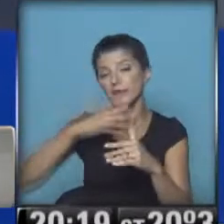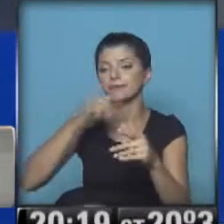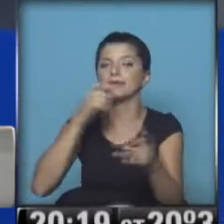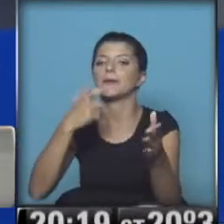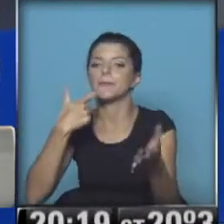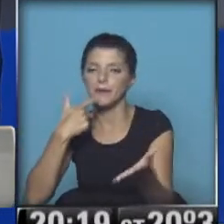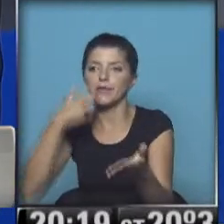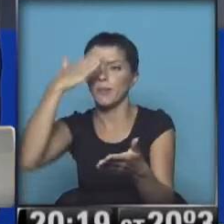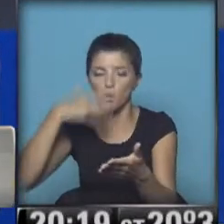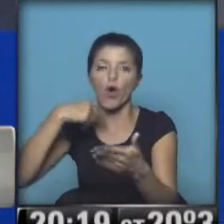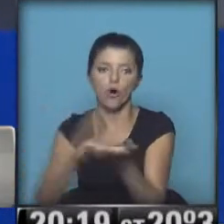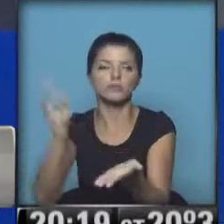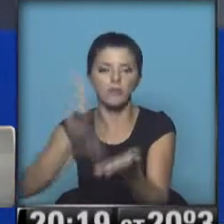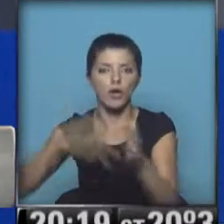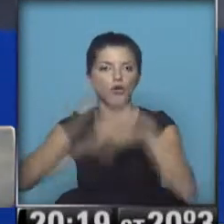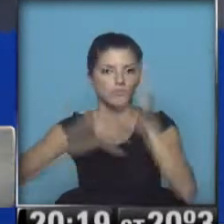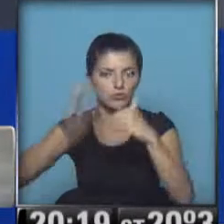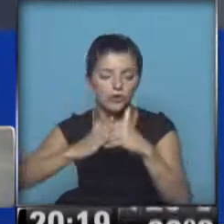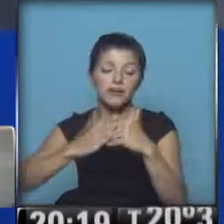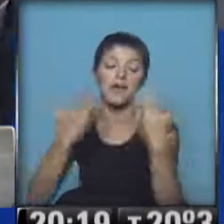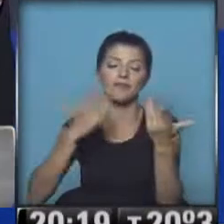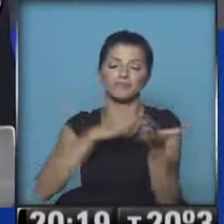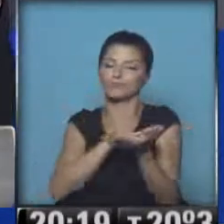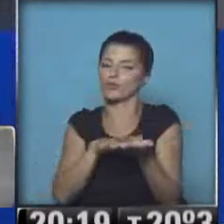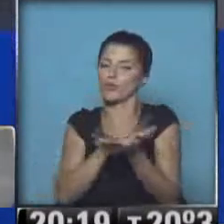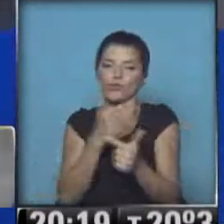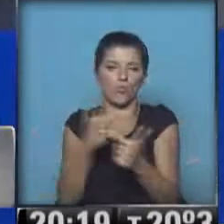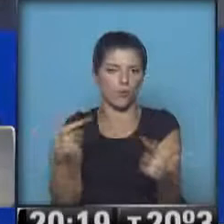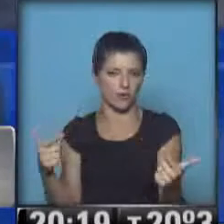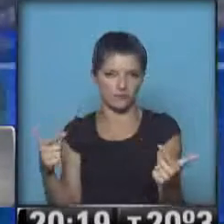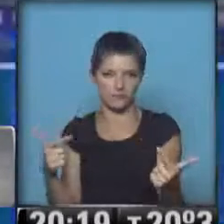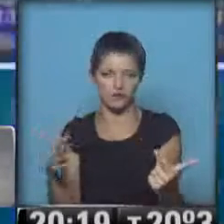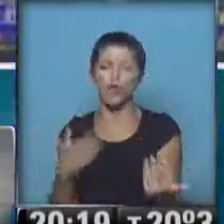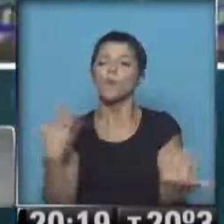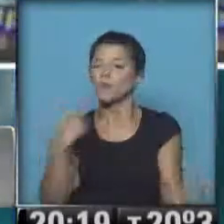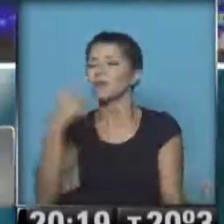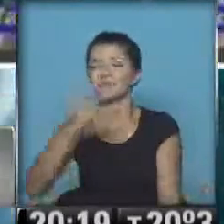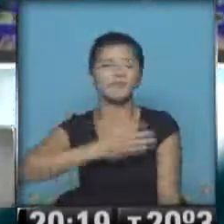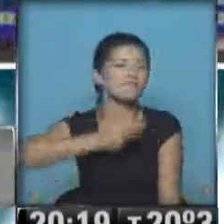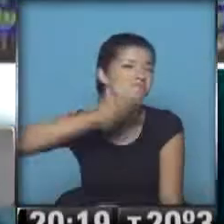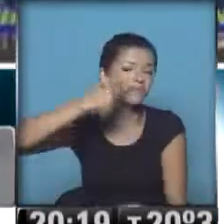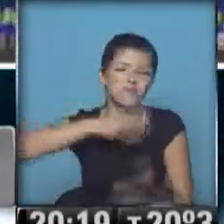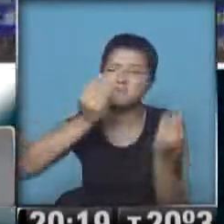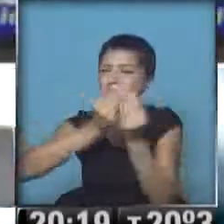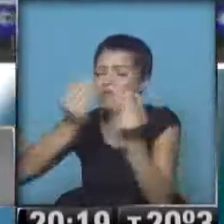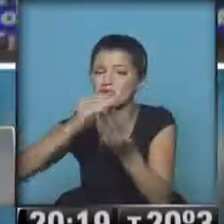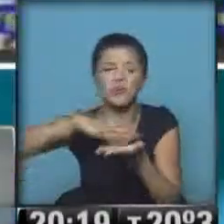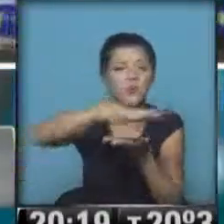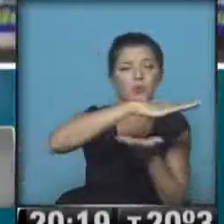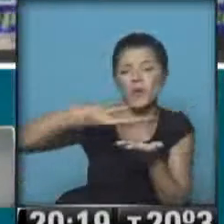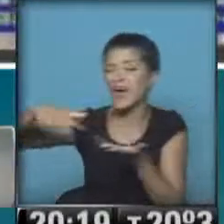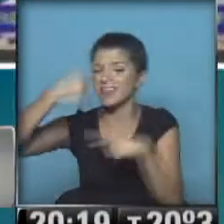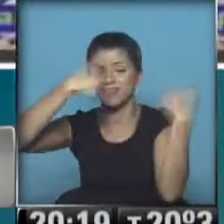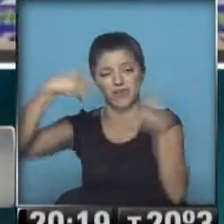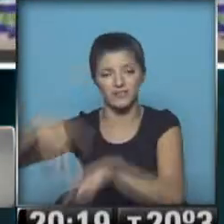problema que no parece tener solución en la mayoría de los casos no nos lo puede nombrar muchísimas ciudades managua nicaragua conoció el